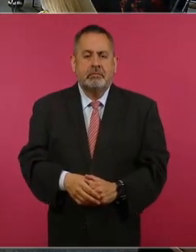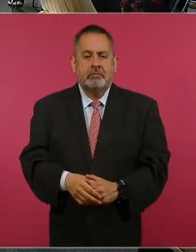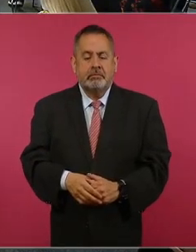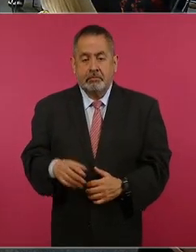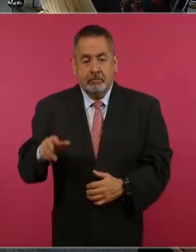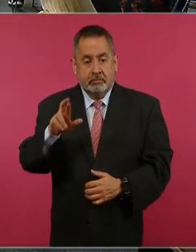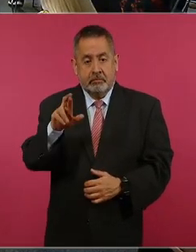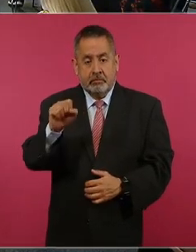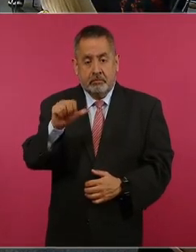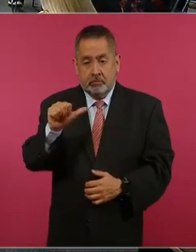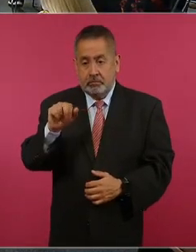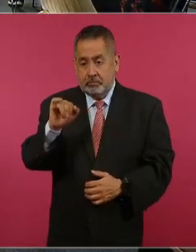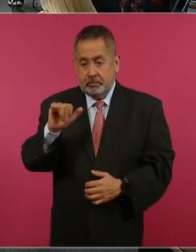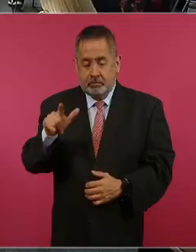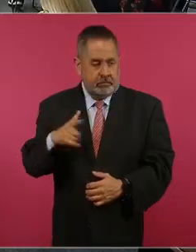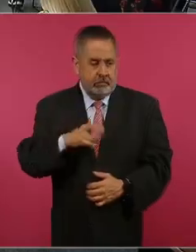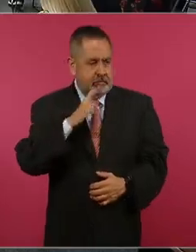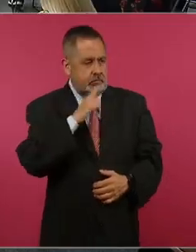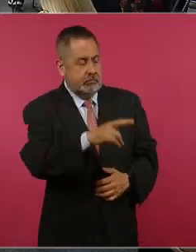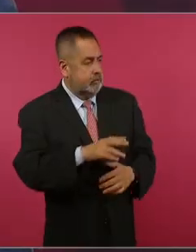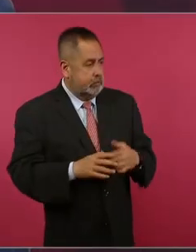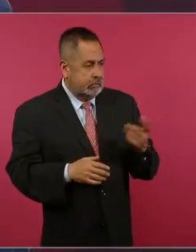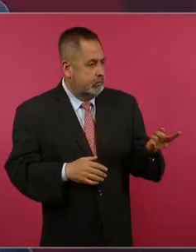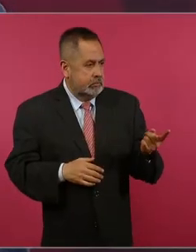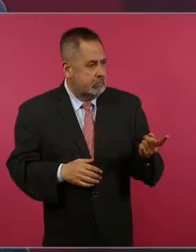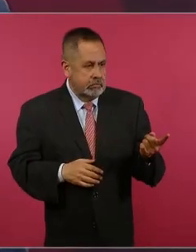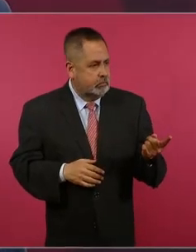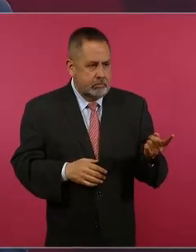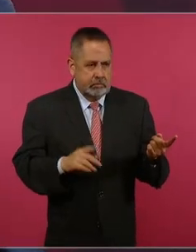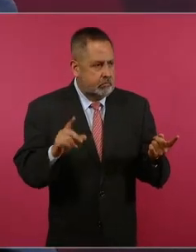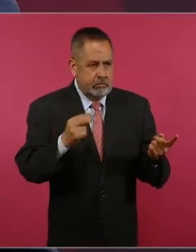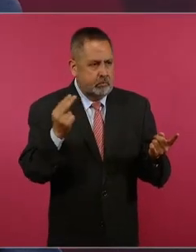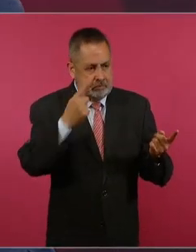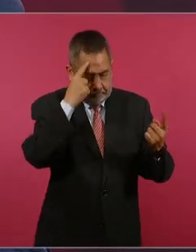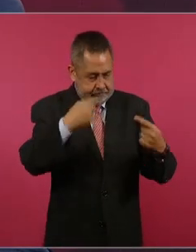Rosa Isela le contestó, si no se trata de eso,